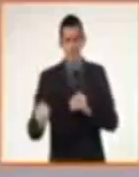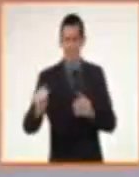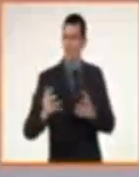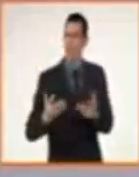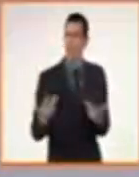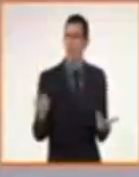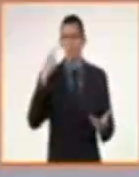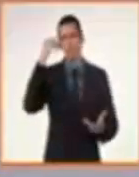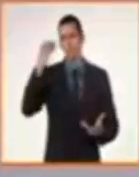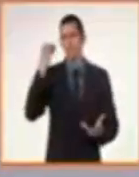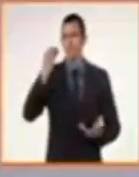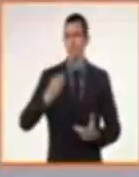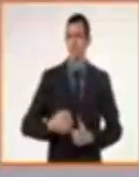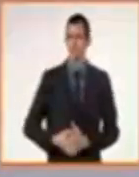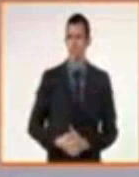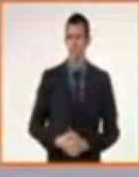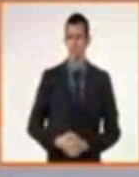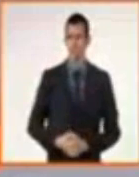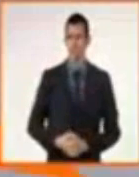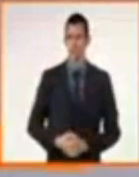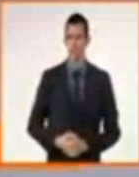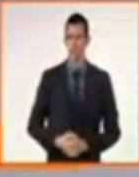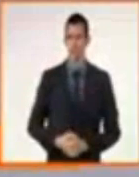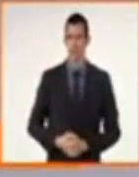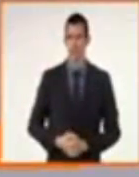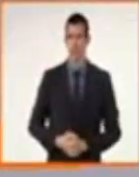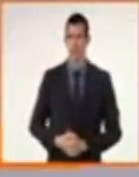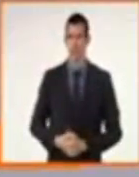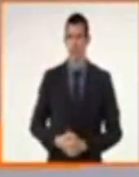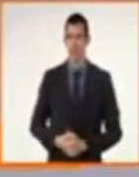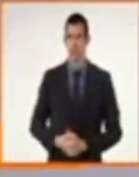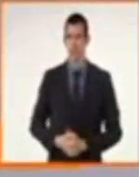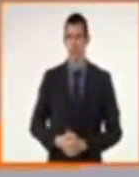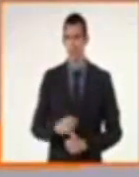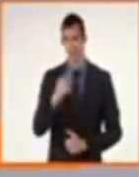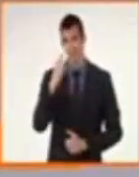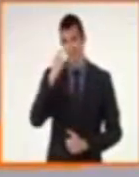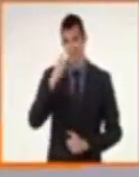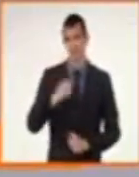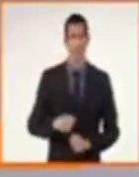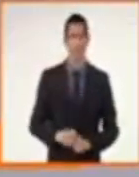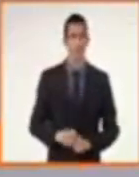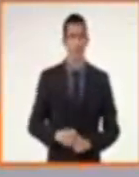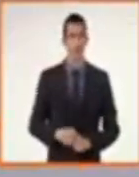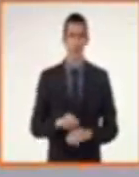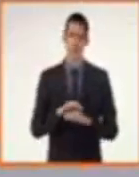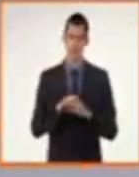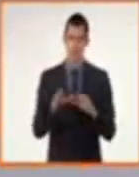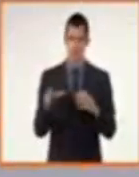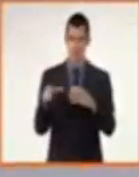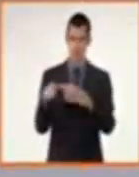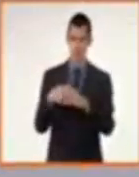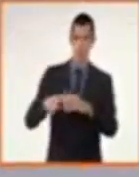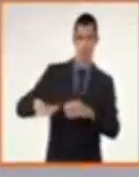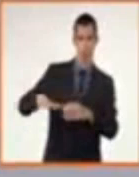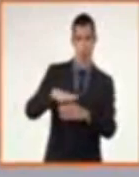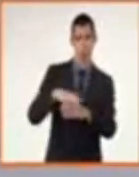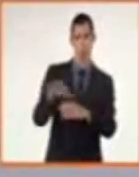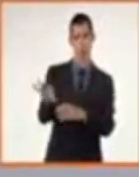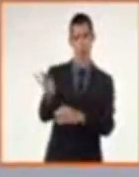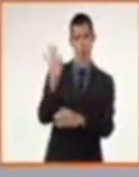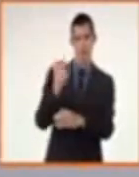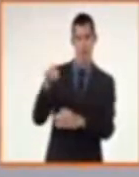instancia llega un momento de renovación del país completo. es la, la legislatura